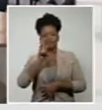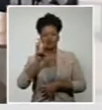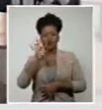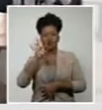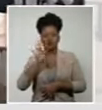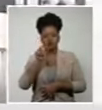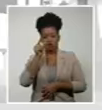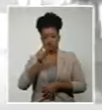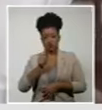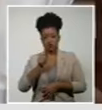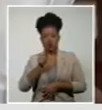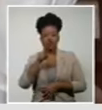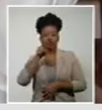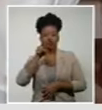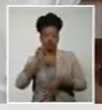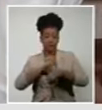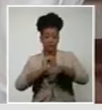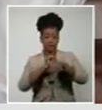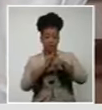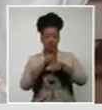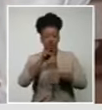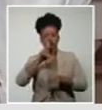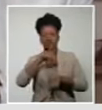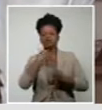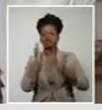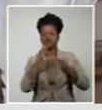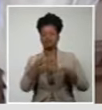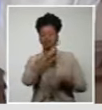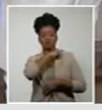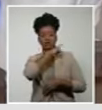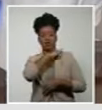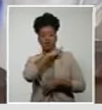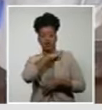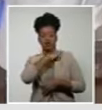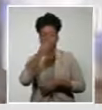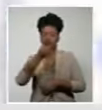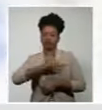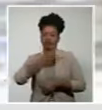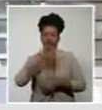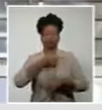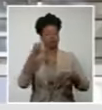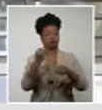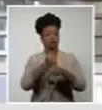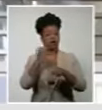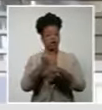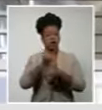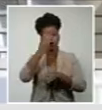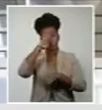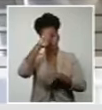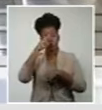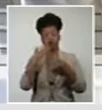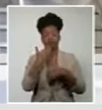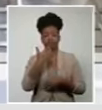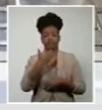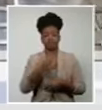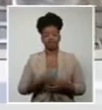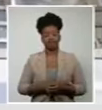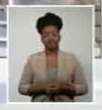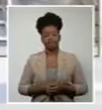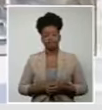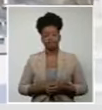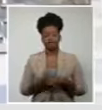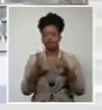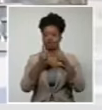12 fallecidos. Las autoridades del país han reconocido la labor de los cooperantes cubanos en esta batalla,